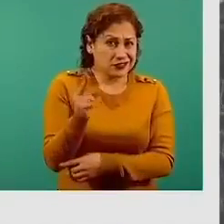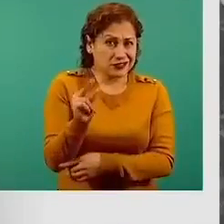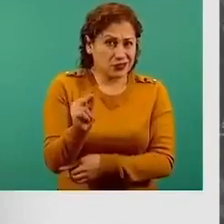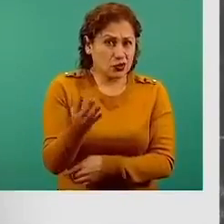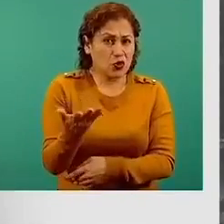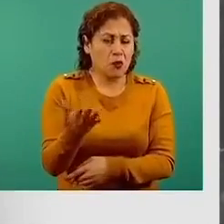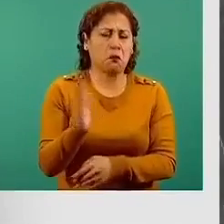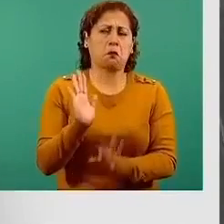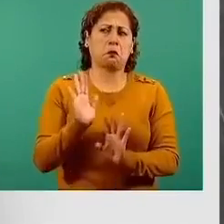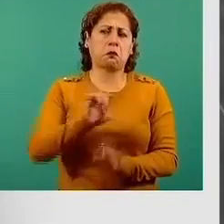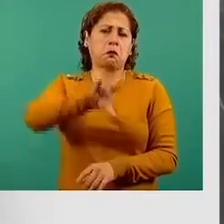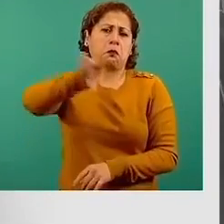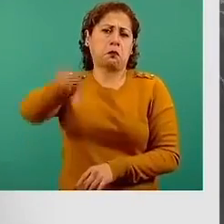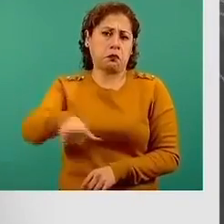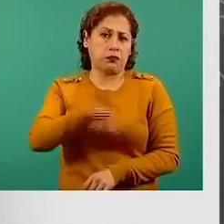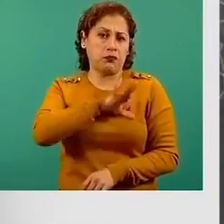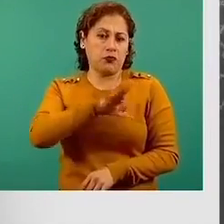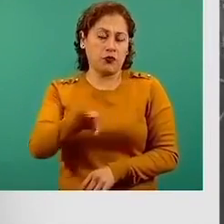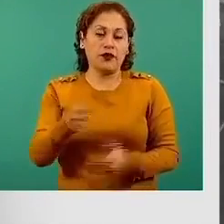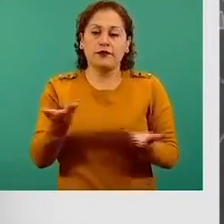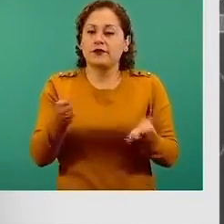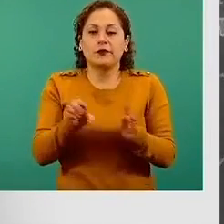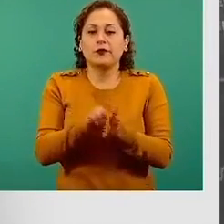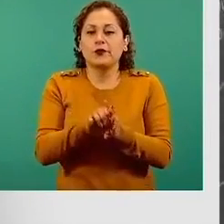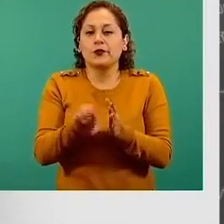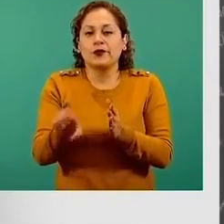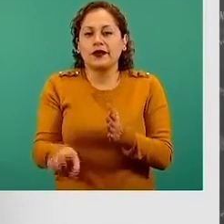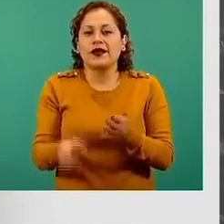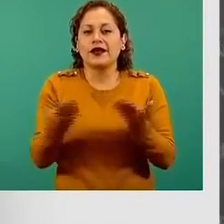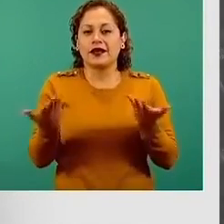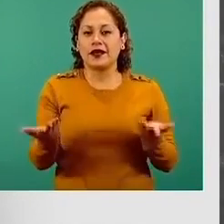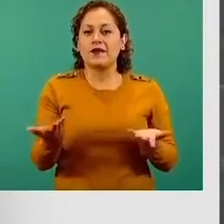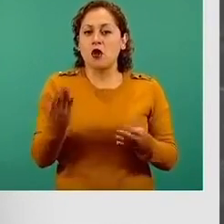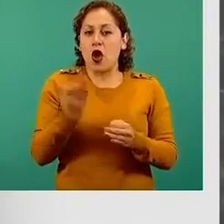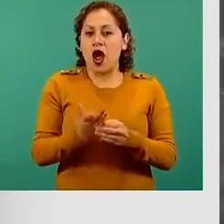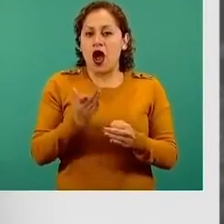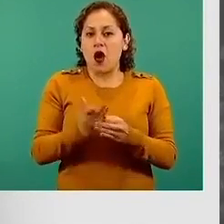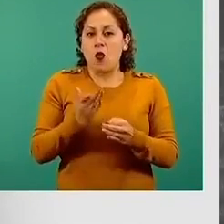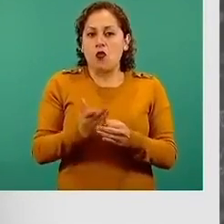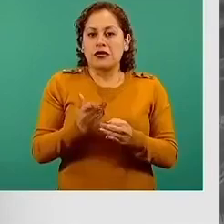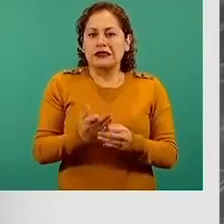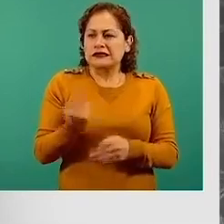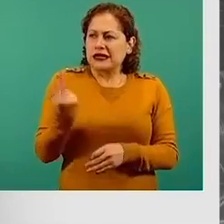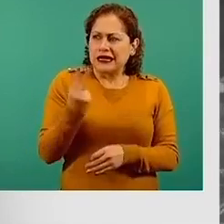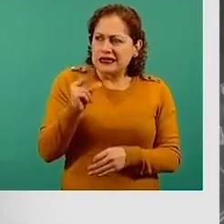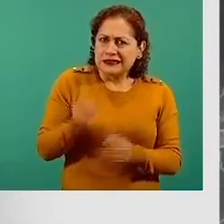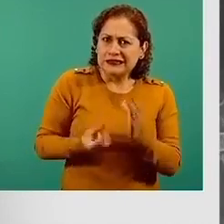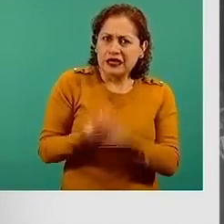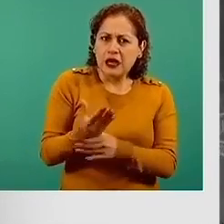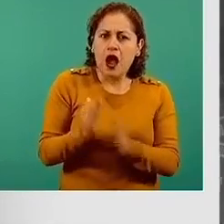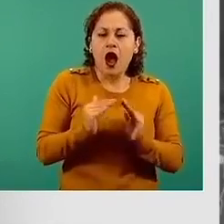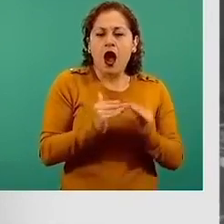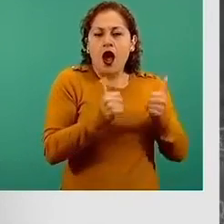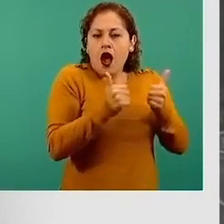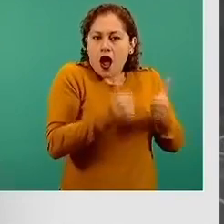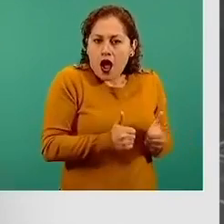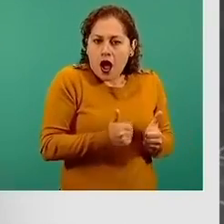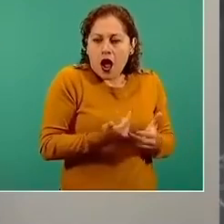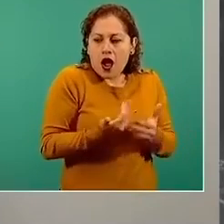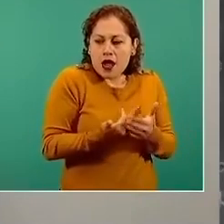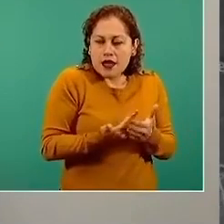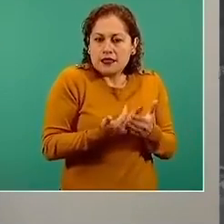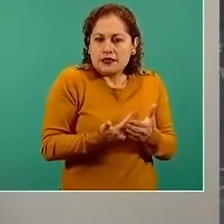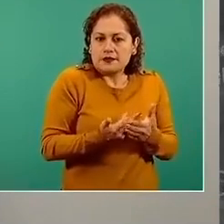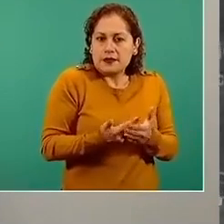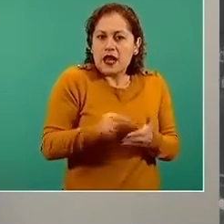particularmente durante el próximo periodo vacacional de Semana Santa. Ya lo reconoció la Secretaría de Salud. José Luis Salomía, director